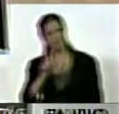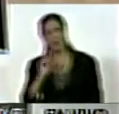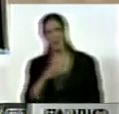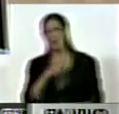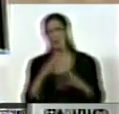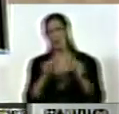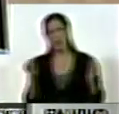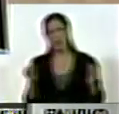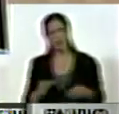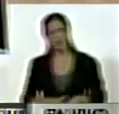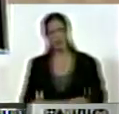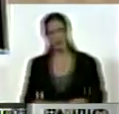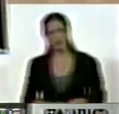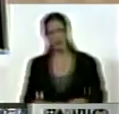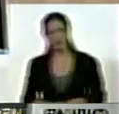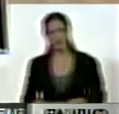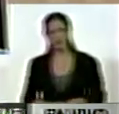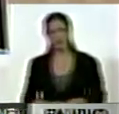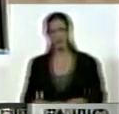esta